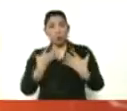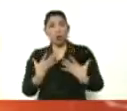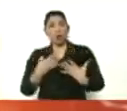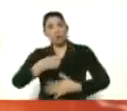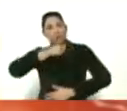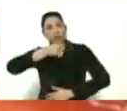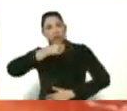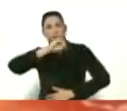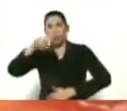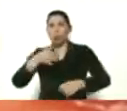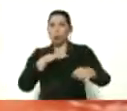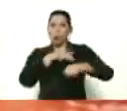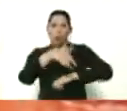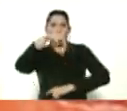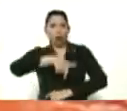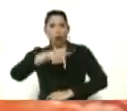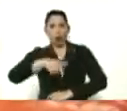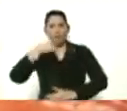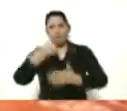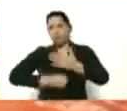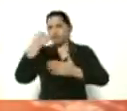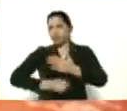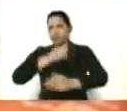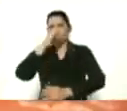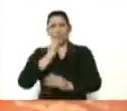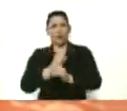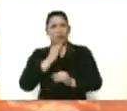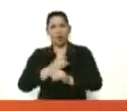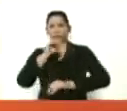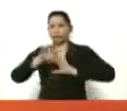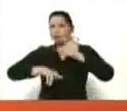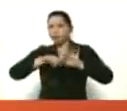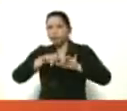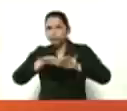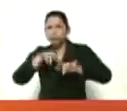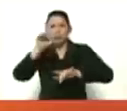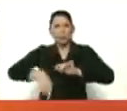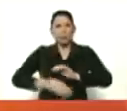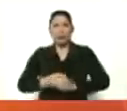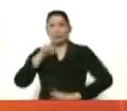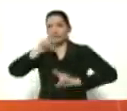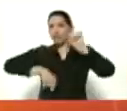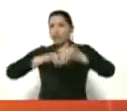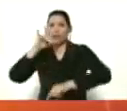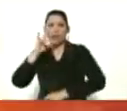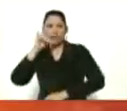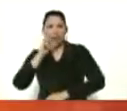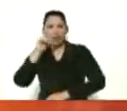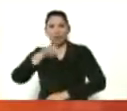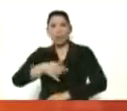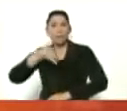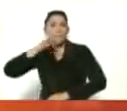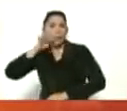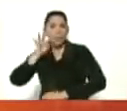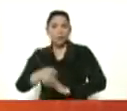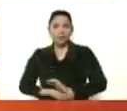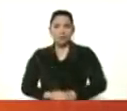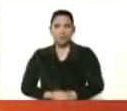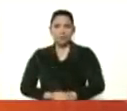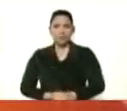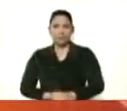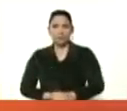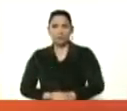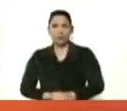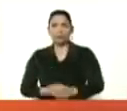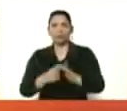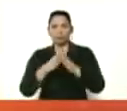prensa de Jorge hoy y la lucha en las redes sociales, en Twitter, en Instagram, en Facebook Live, en